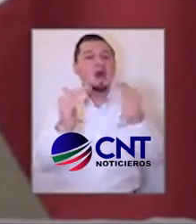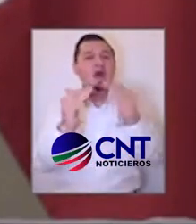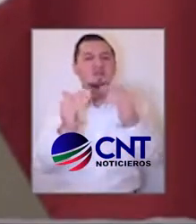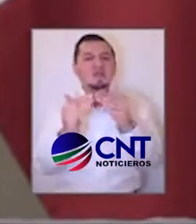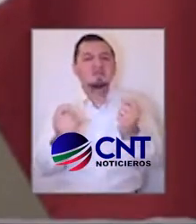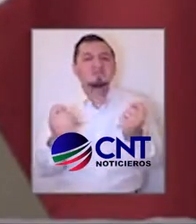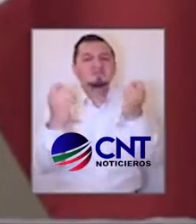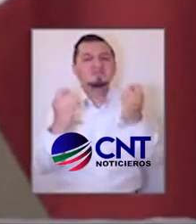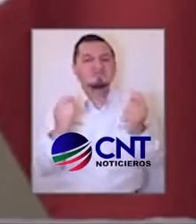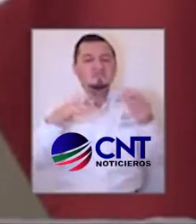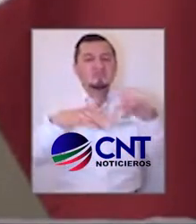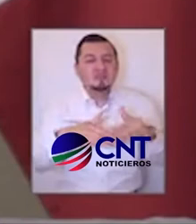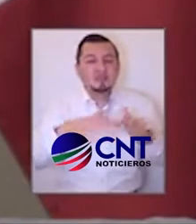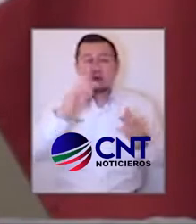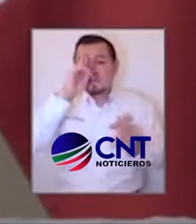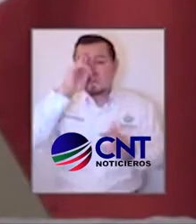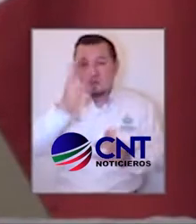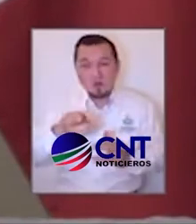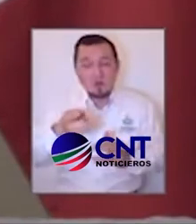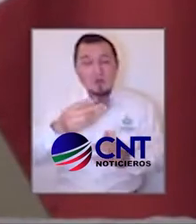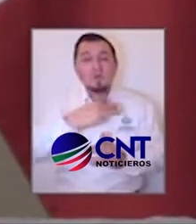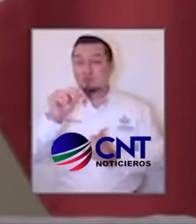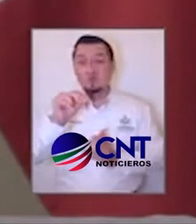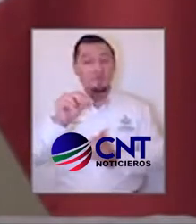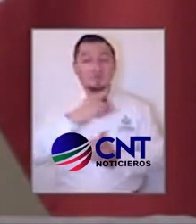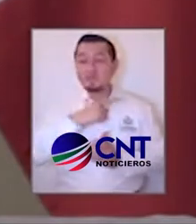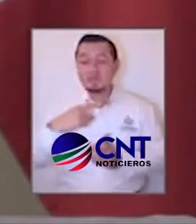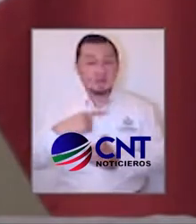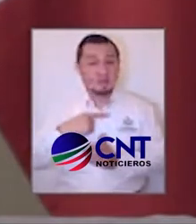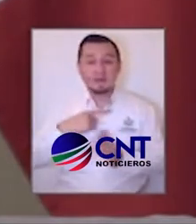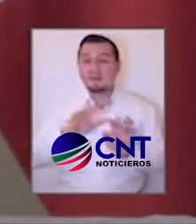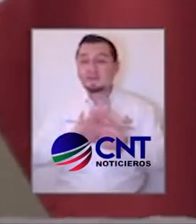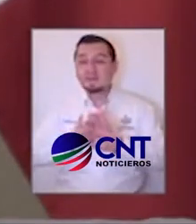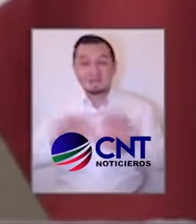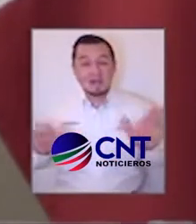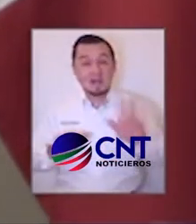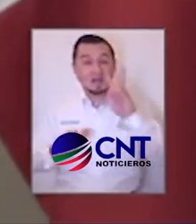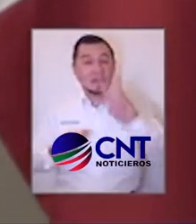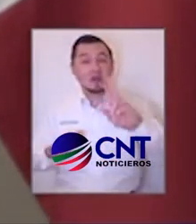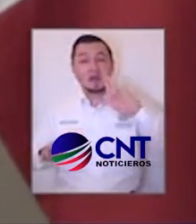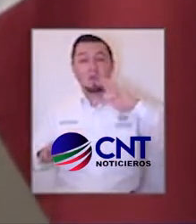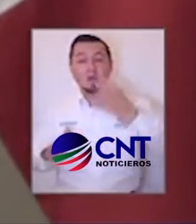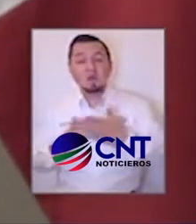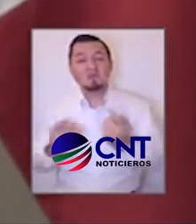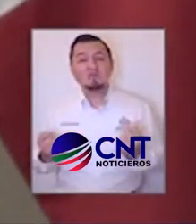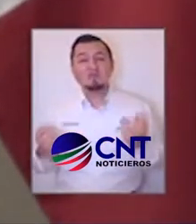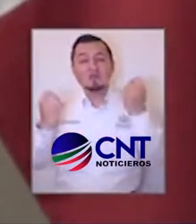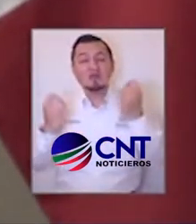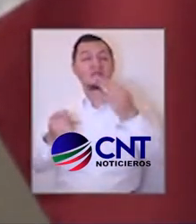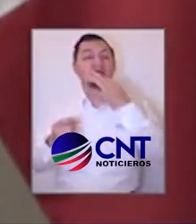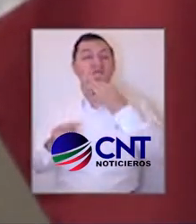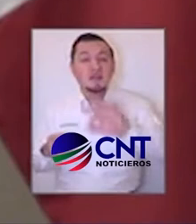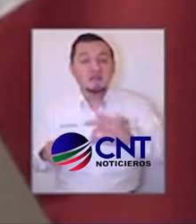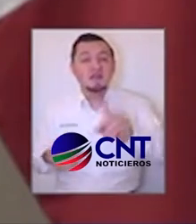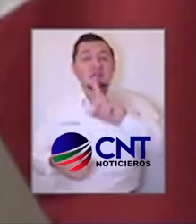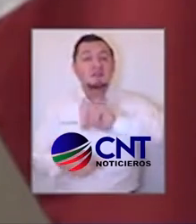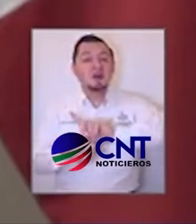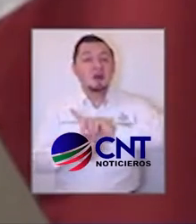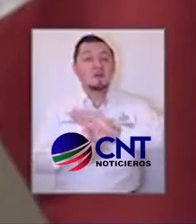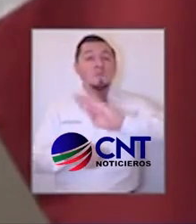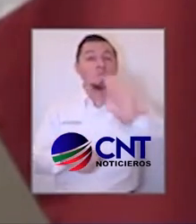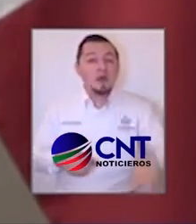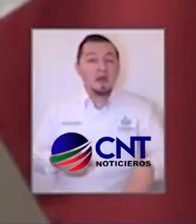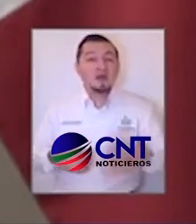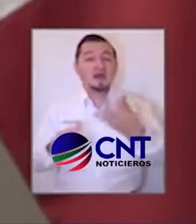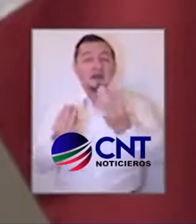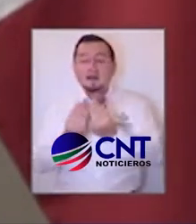los domicilios particulares también y los municipios. No va a haber, no puede haber, sería una irresponsabilidad estar organizando fiestas